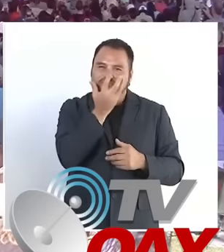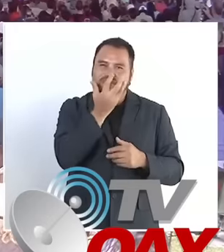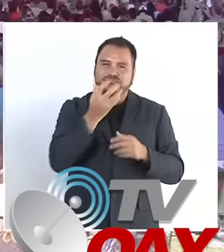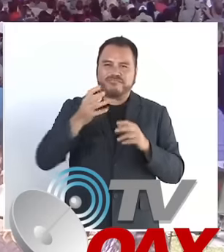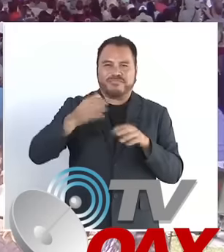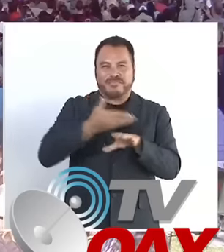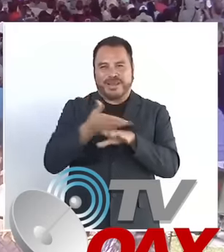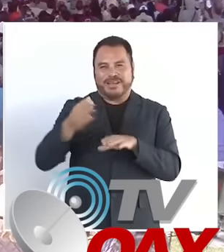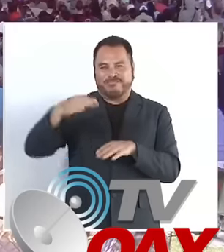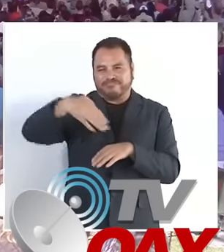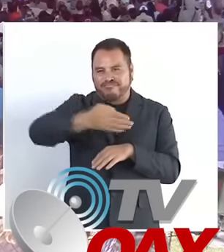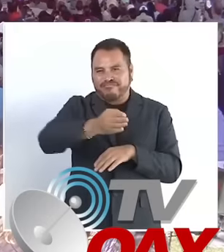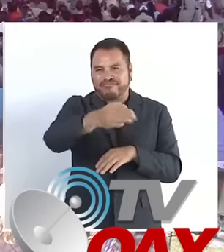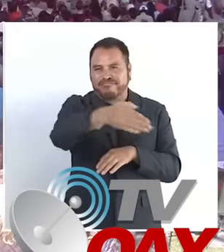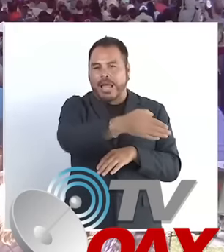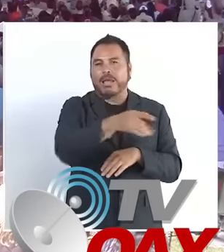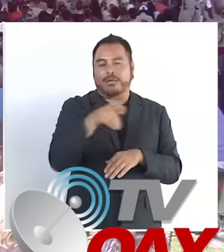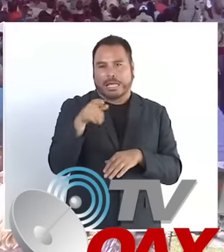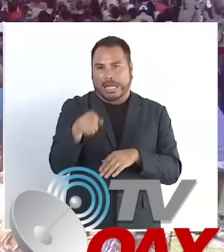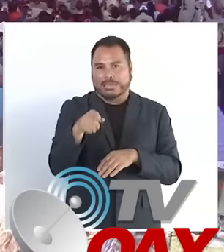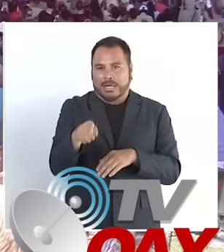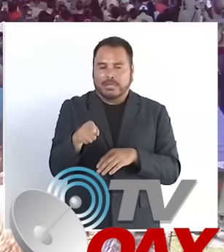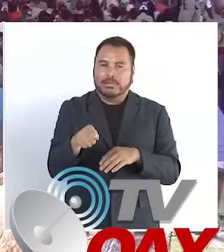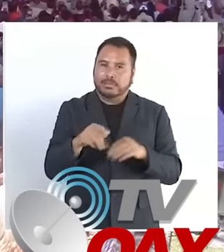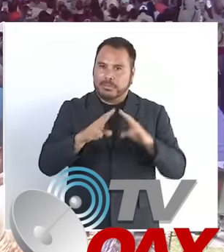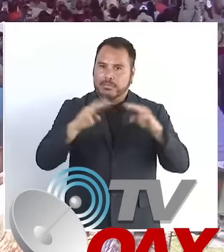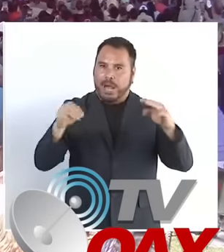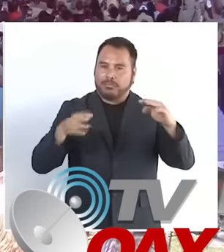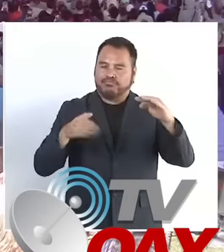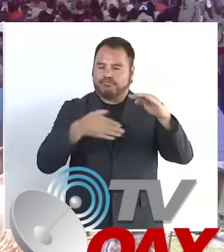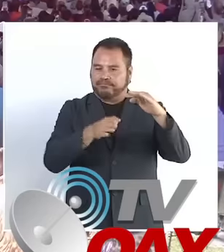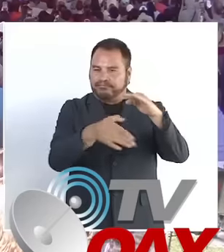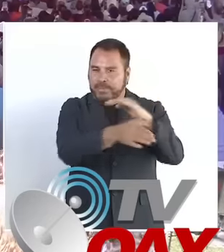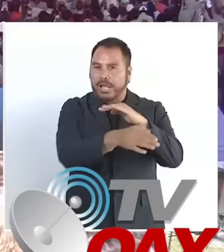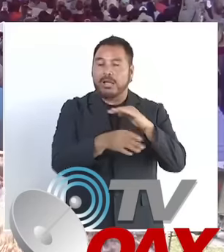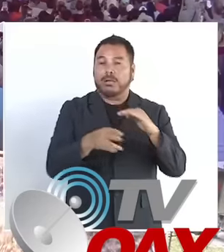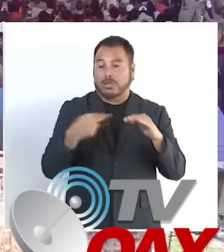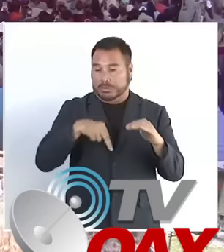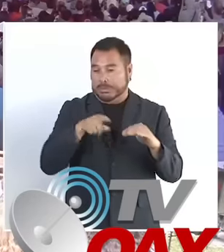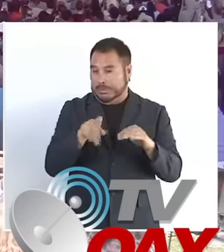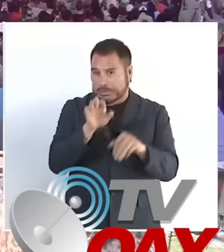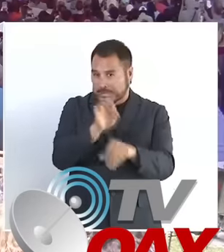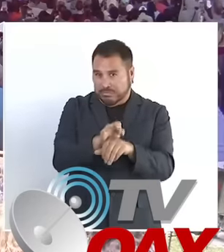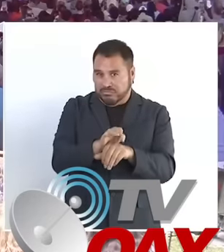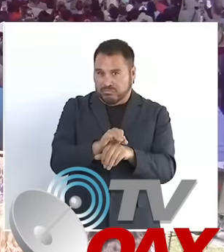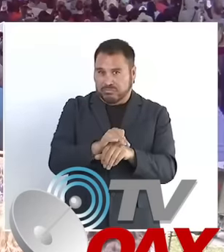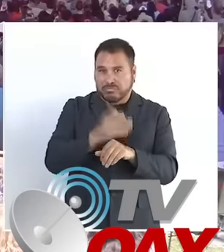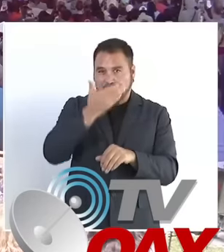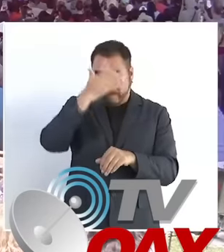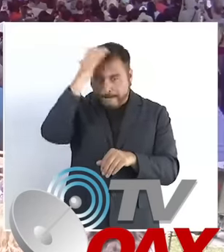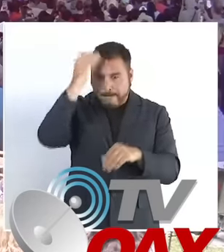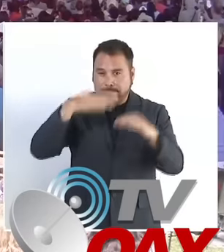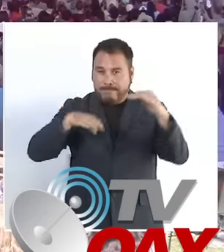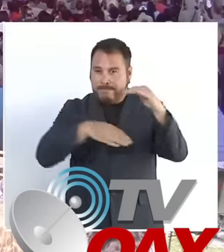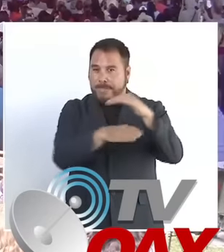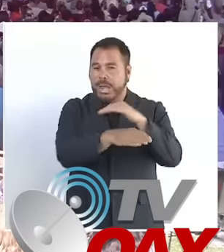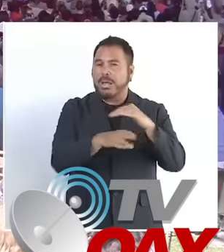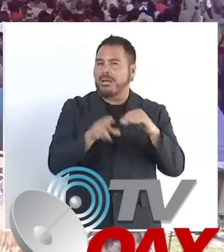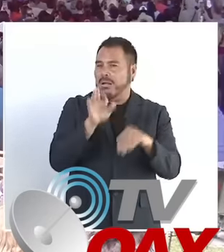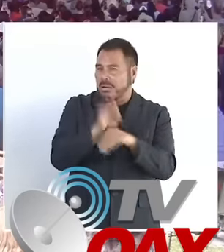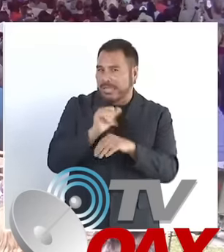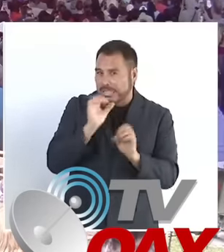significa el que si no ayudamos, hay sanciones a